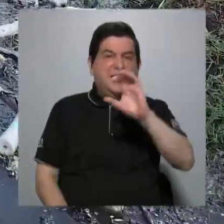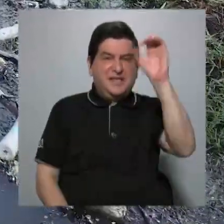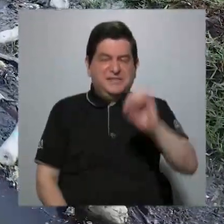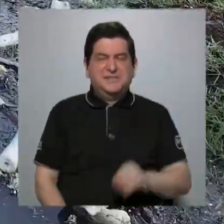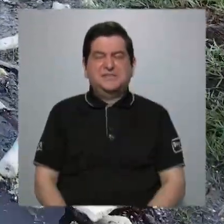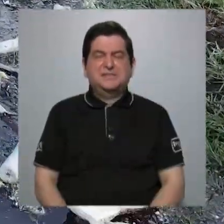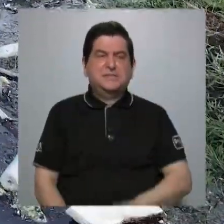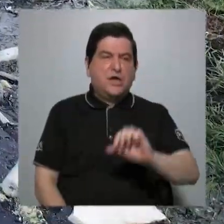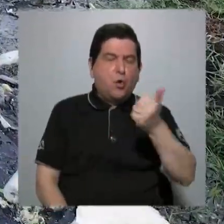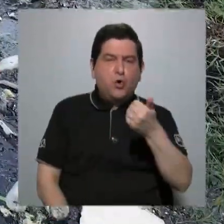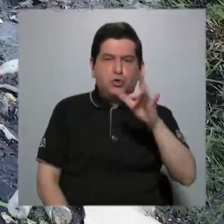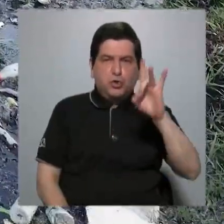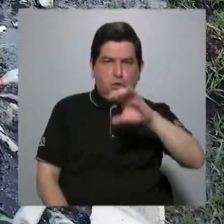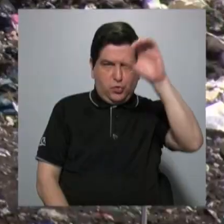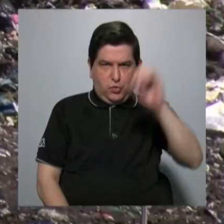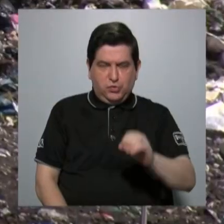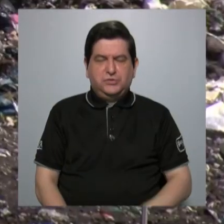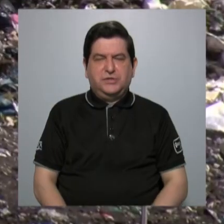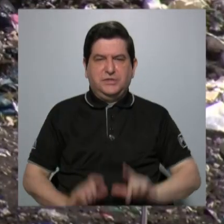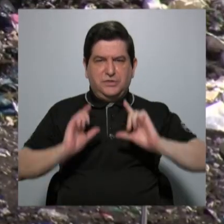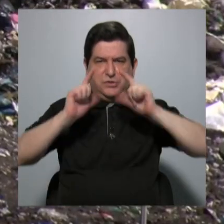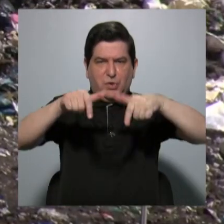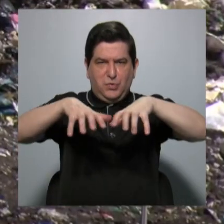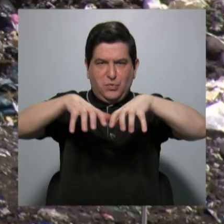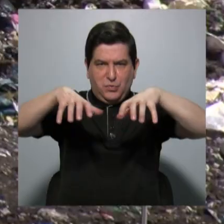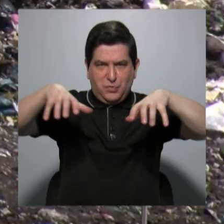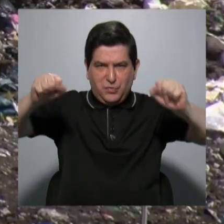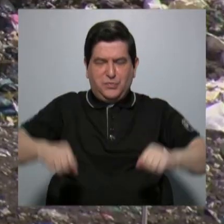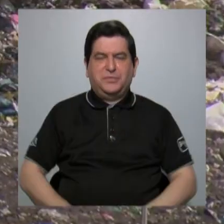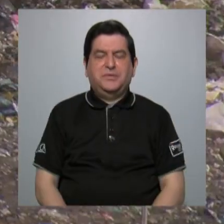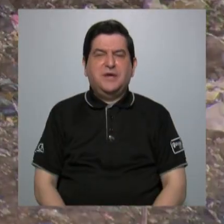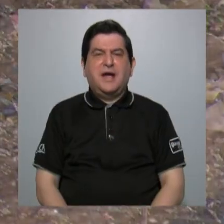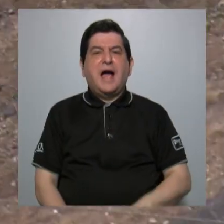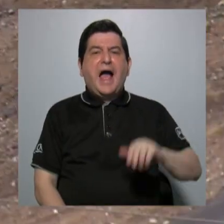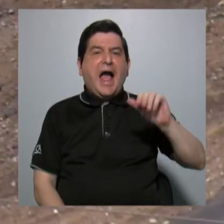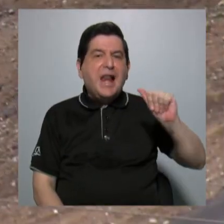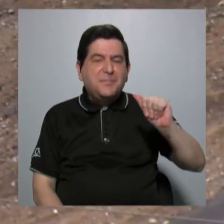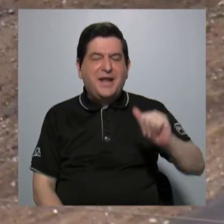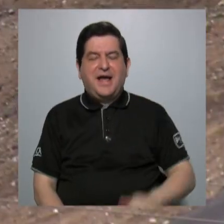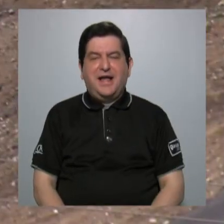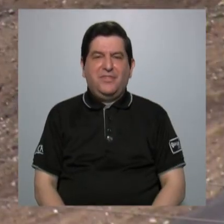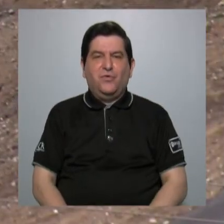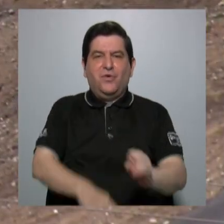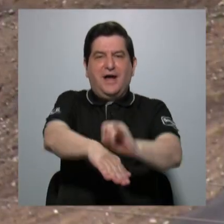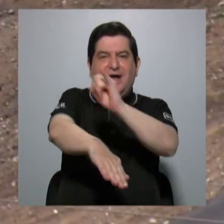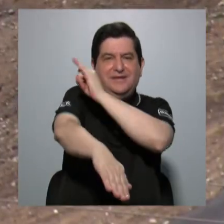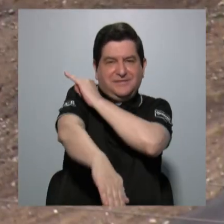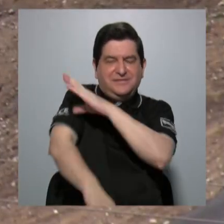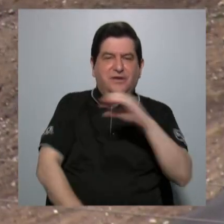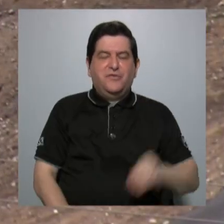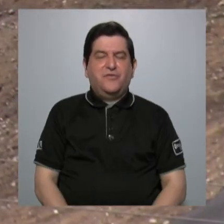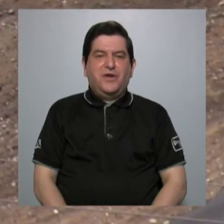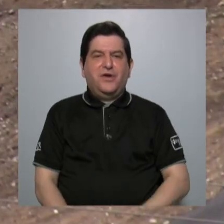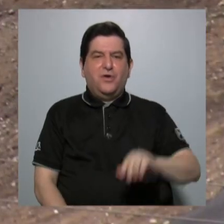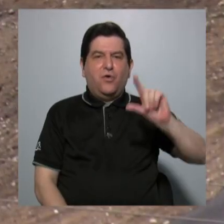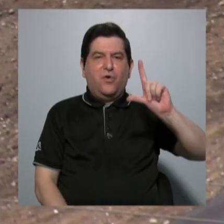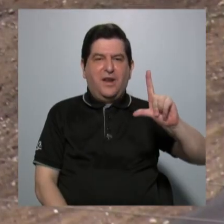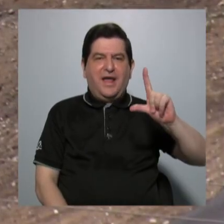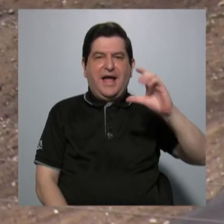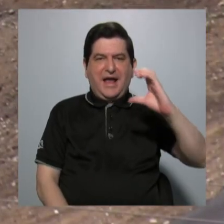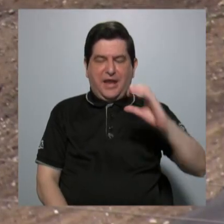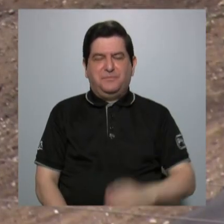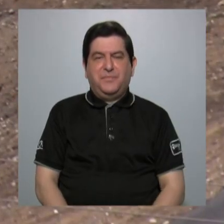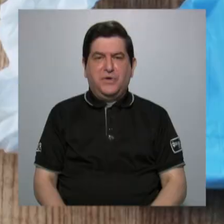y el 80% va a vertederos que son, como dije, Alvarado, El Guaso, en Acerrí o La Carpio, y